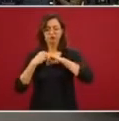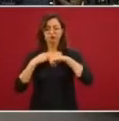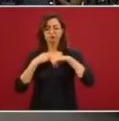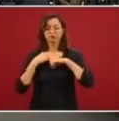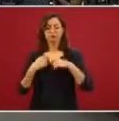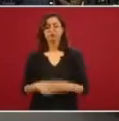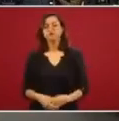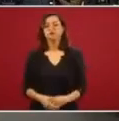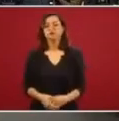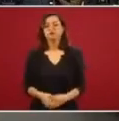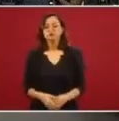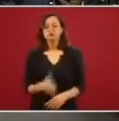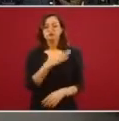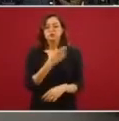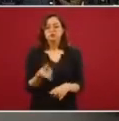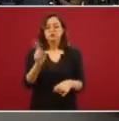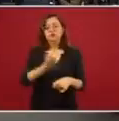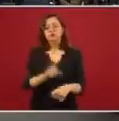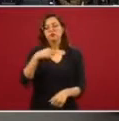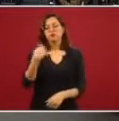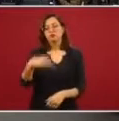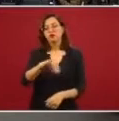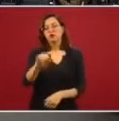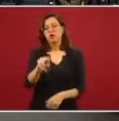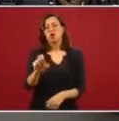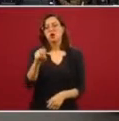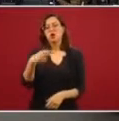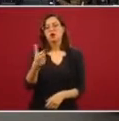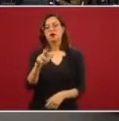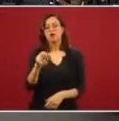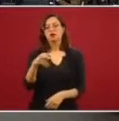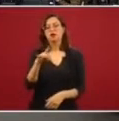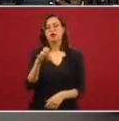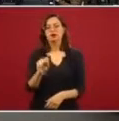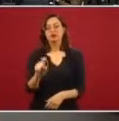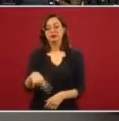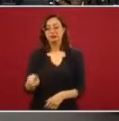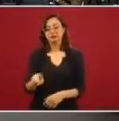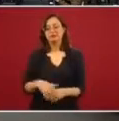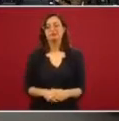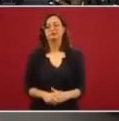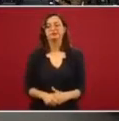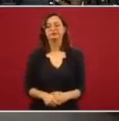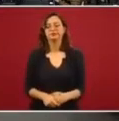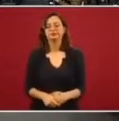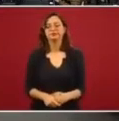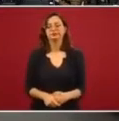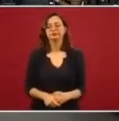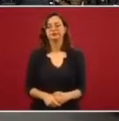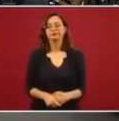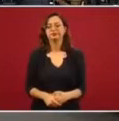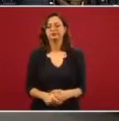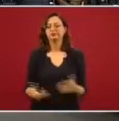buenos días desde el grupo cantón este es una preocupación de